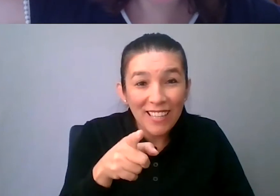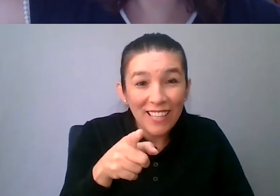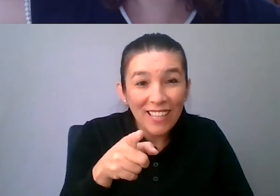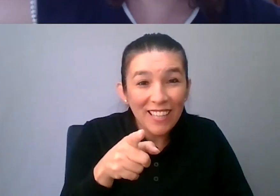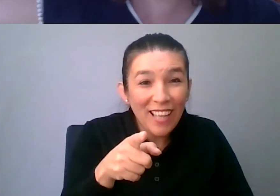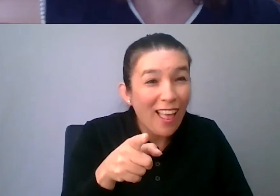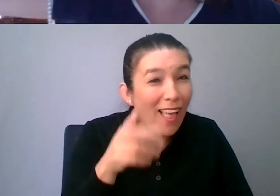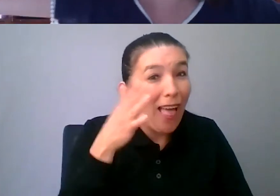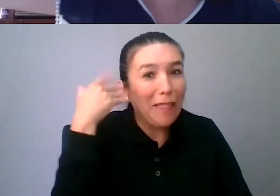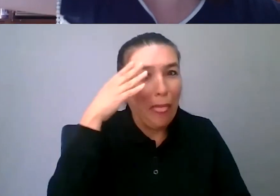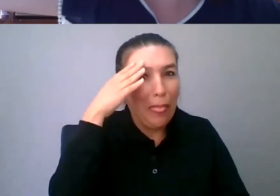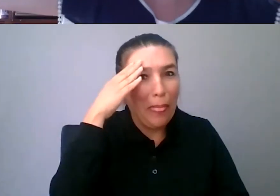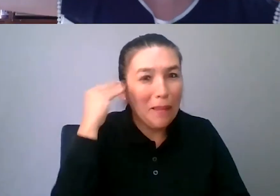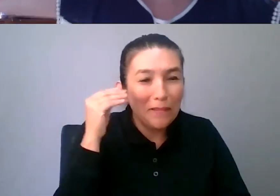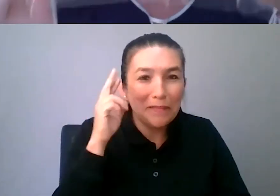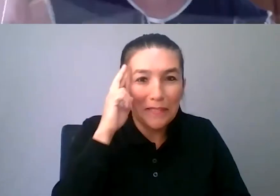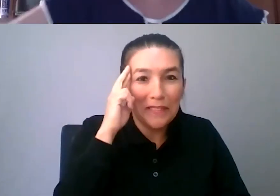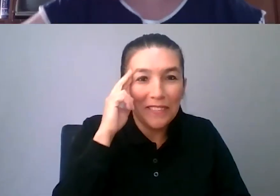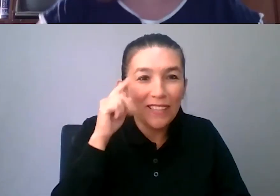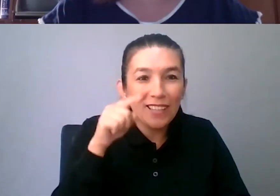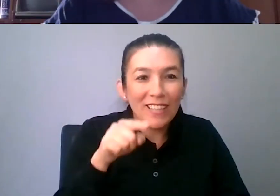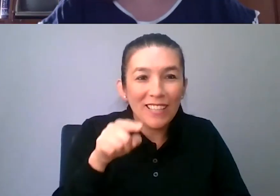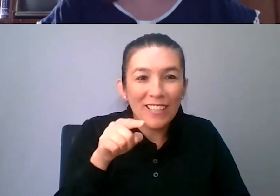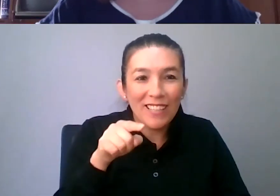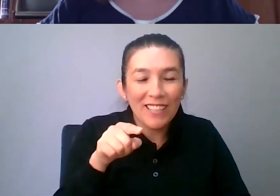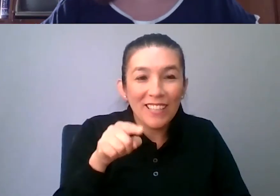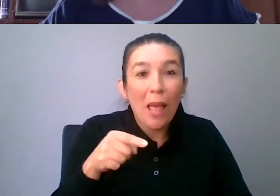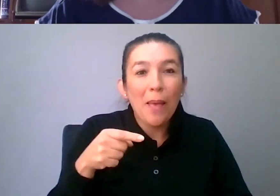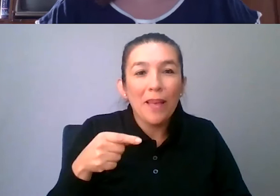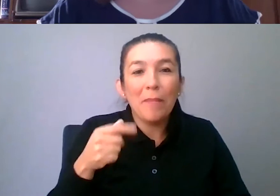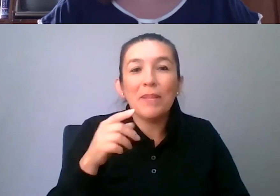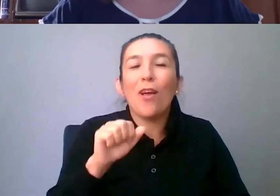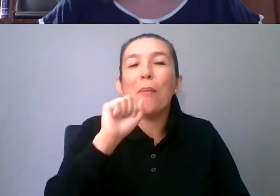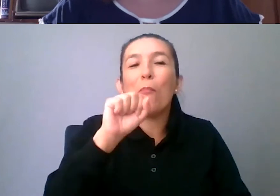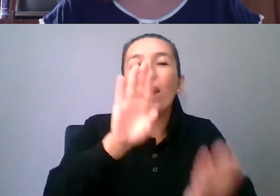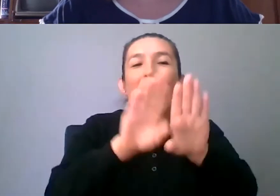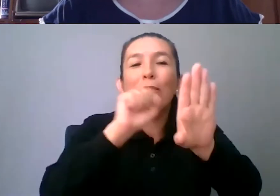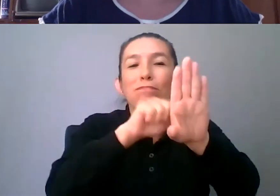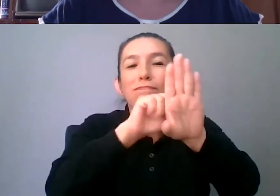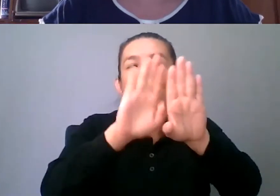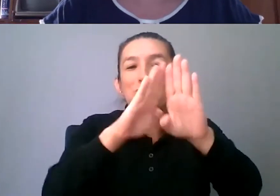no me acordaba. ¡Sí! Open the gate, abriendo la puerta. Buena, bien, claro.